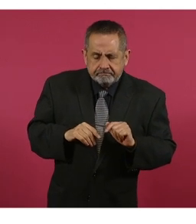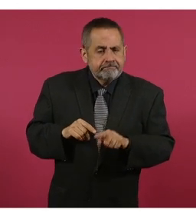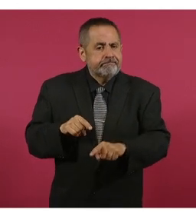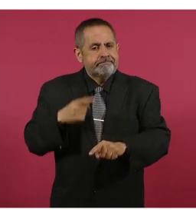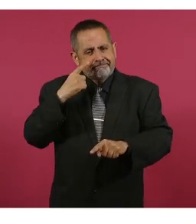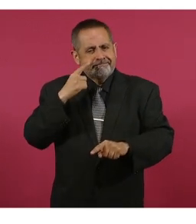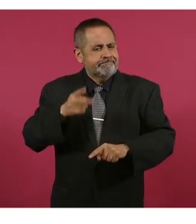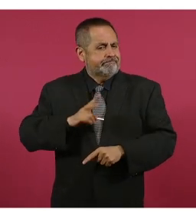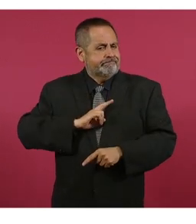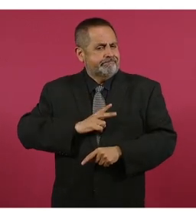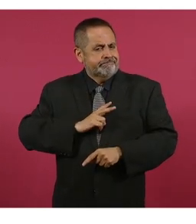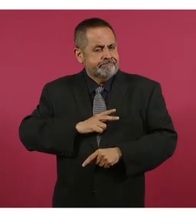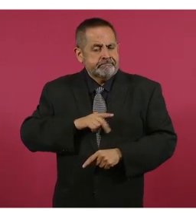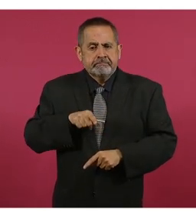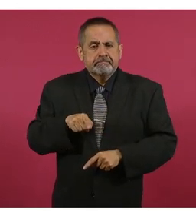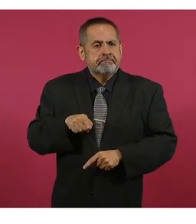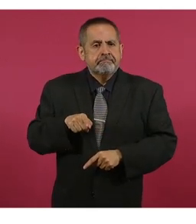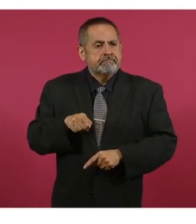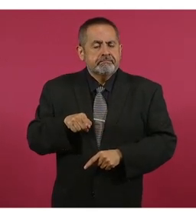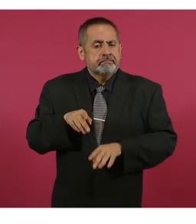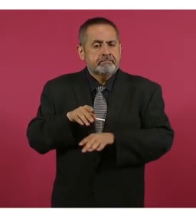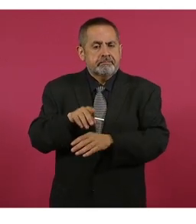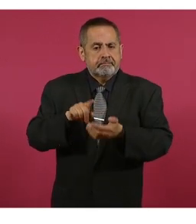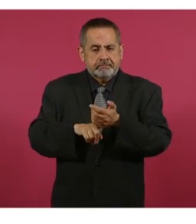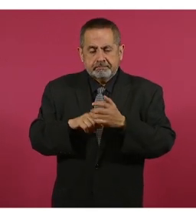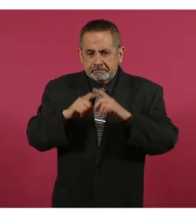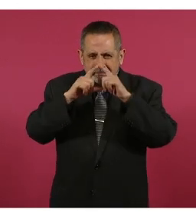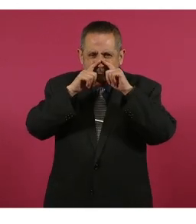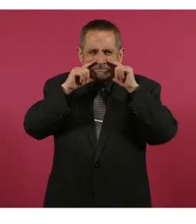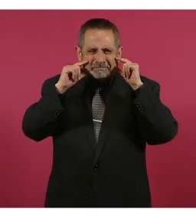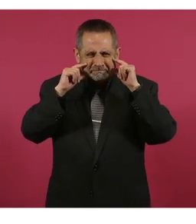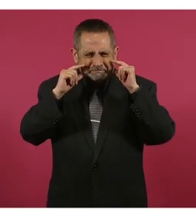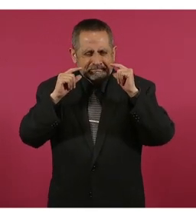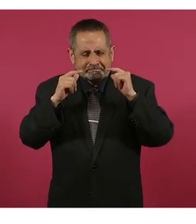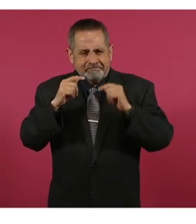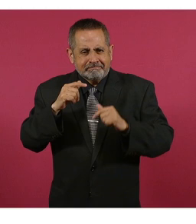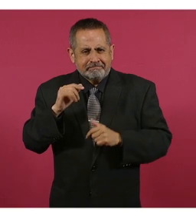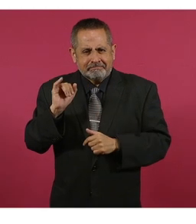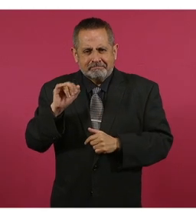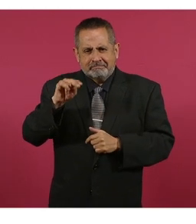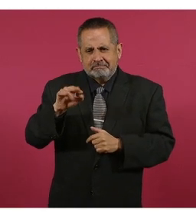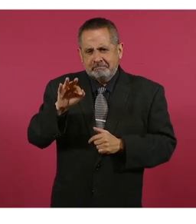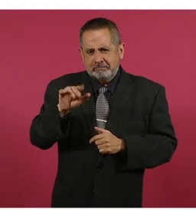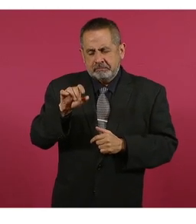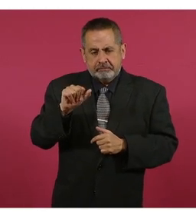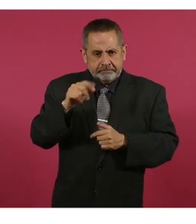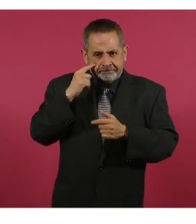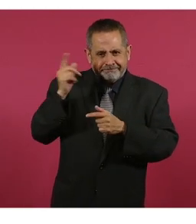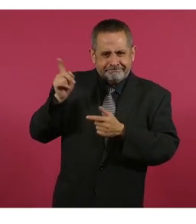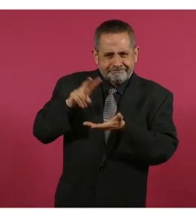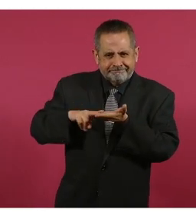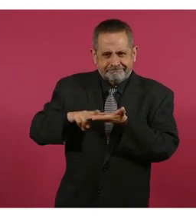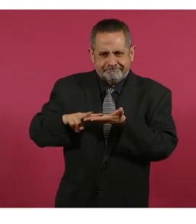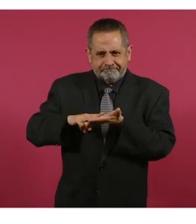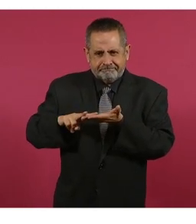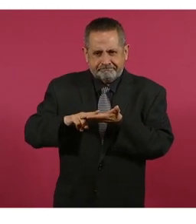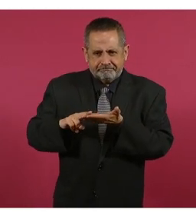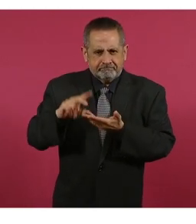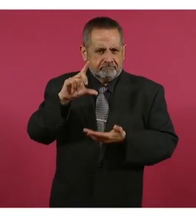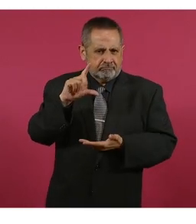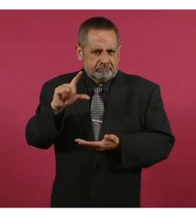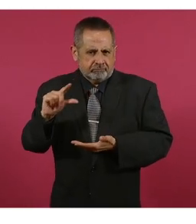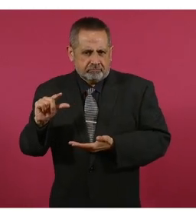es el virus que causa influenza, que son la proporción verde, que va ya hacia abajo, y se